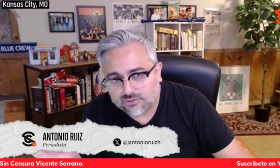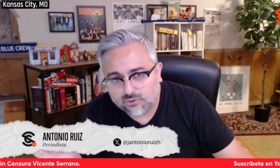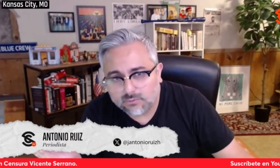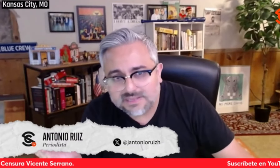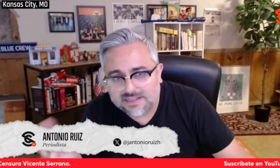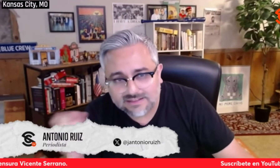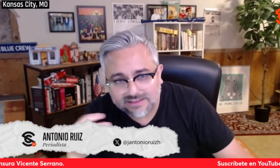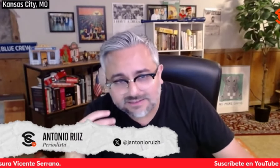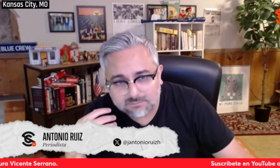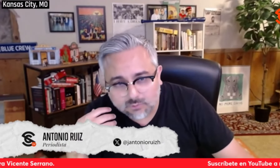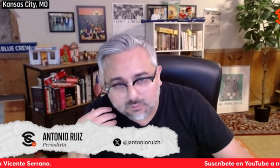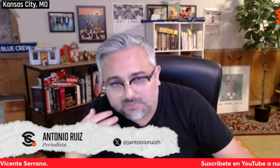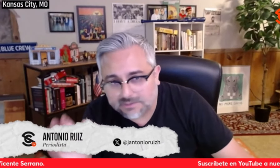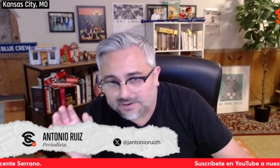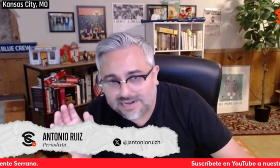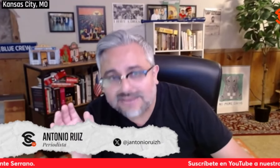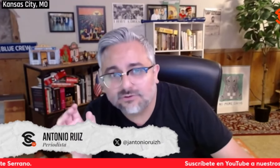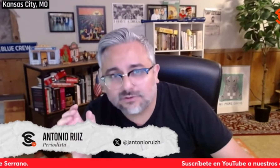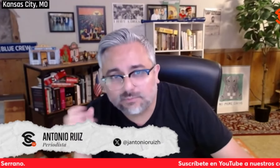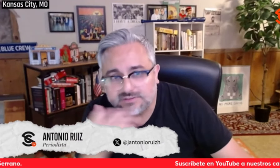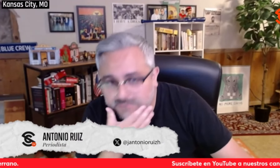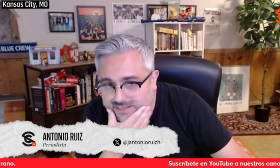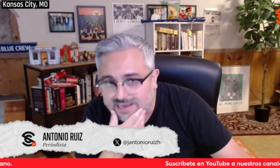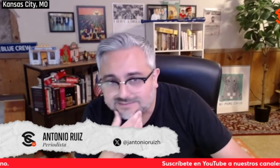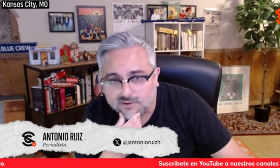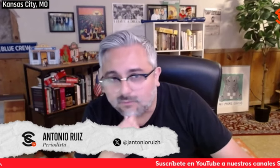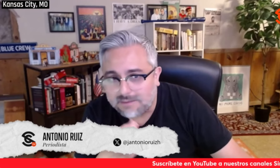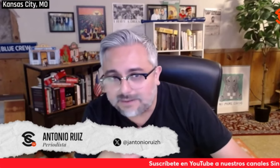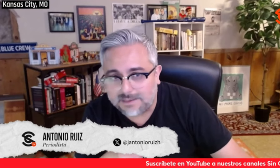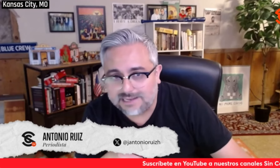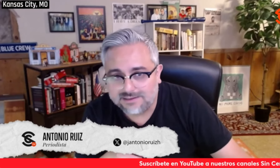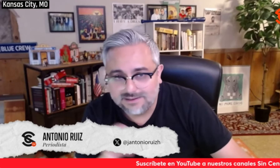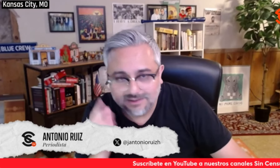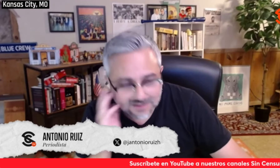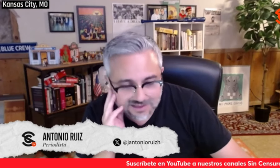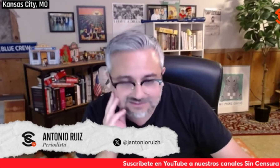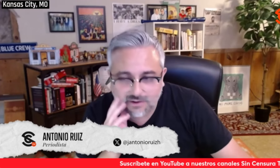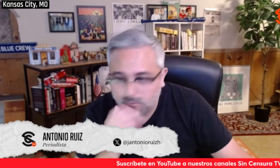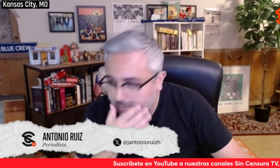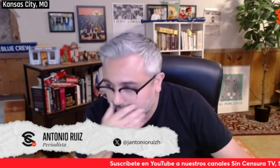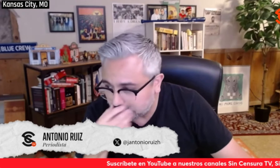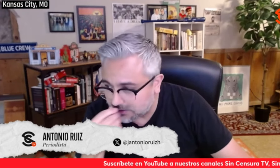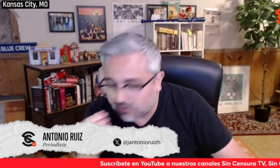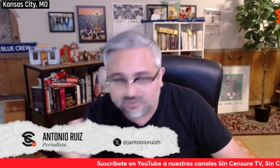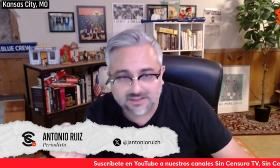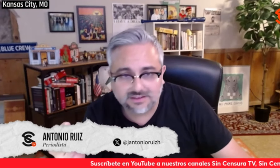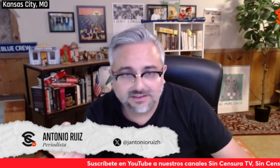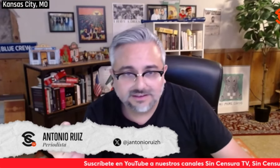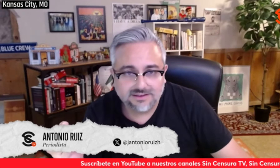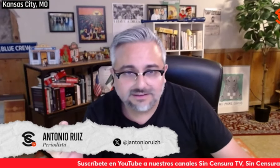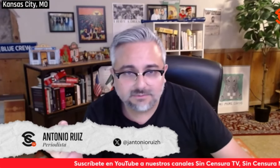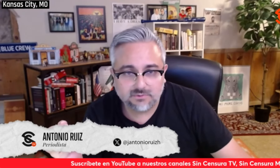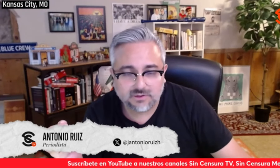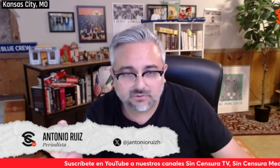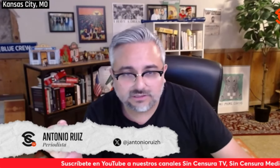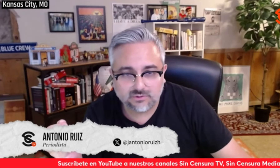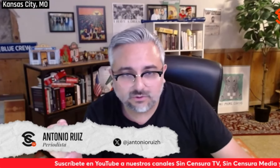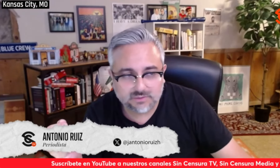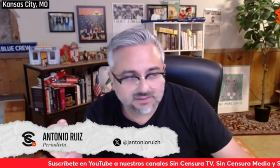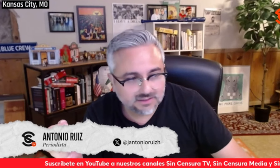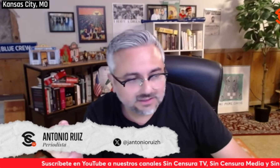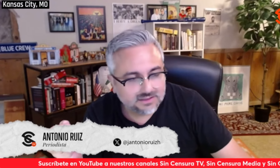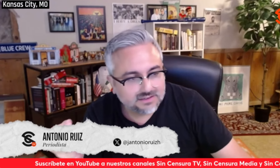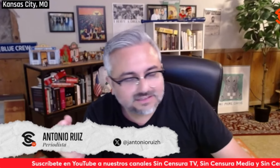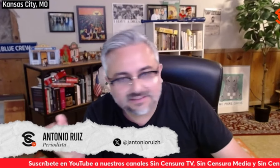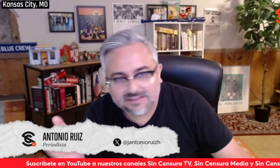José Antonio Meade, a quien volvimos a ver años después, y mire, ya hasta con barba, hasta con barba y bigote vimos a José Antonio